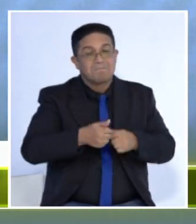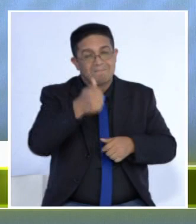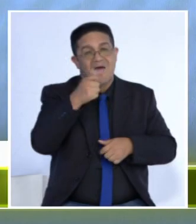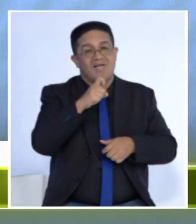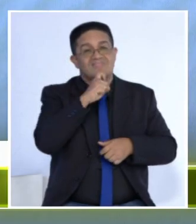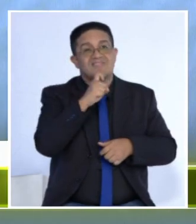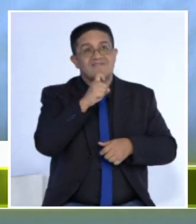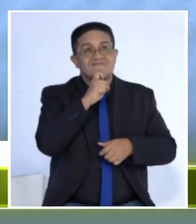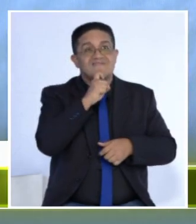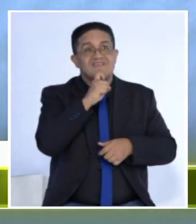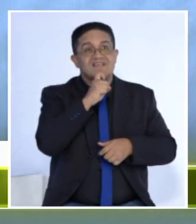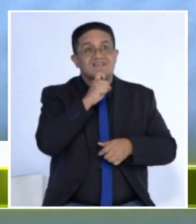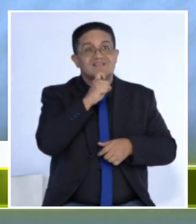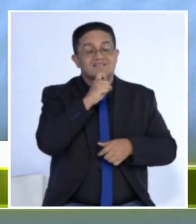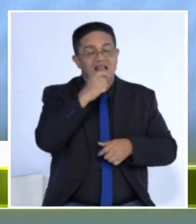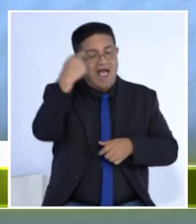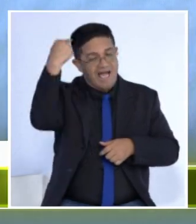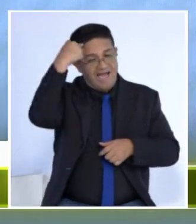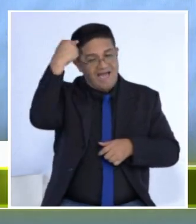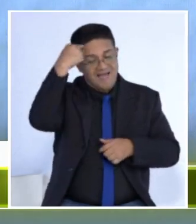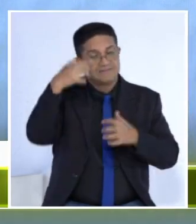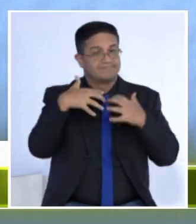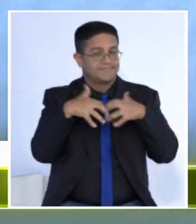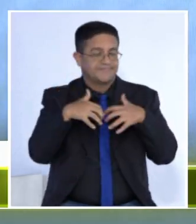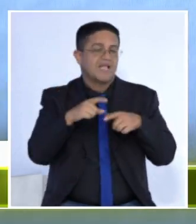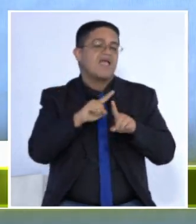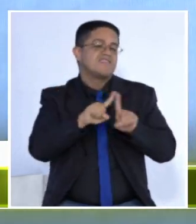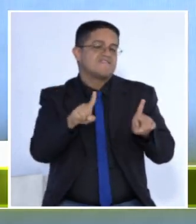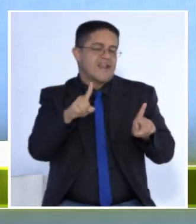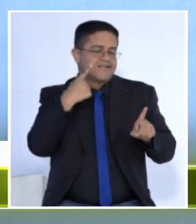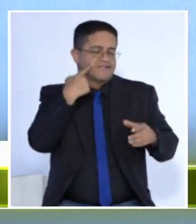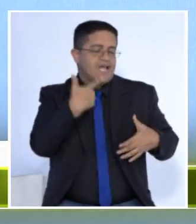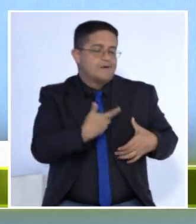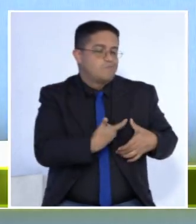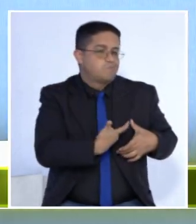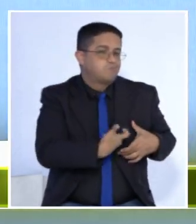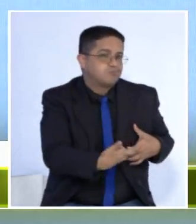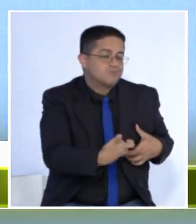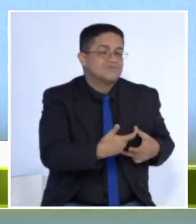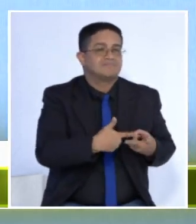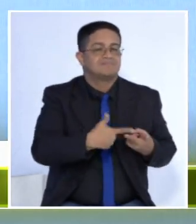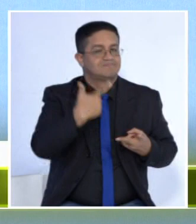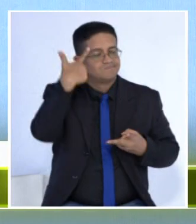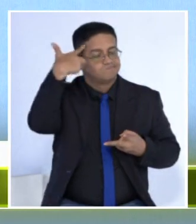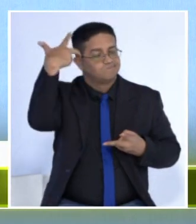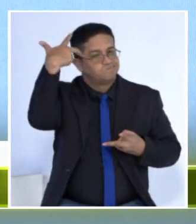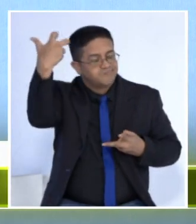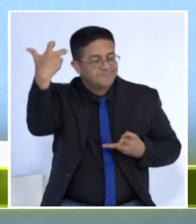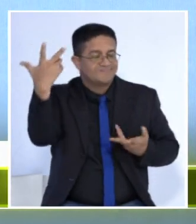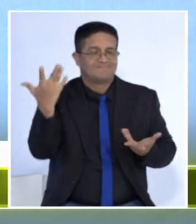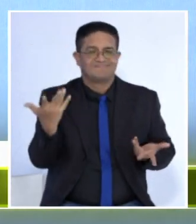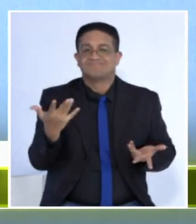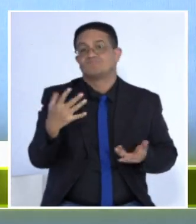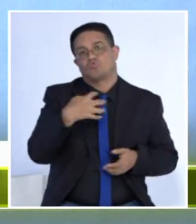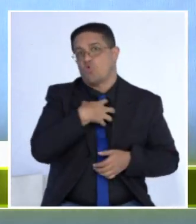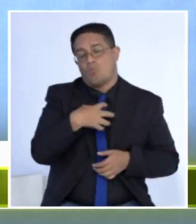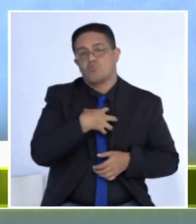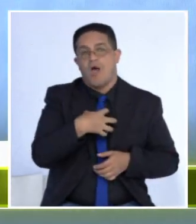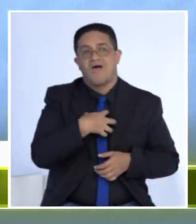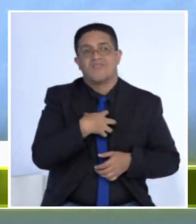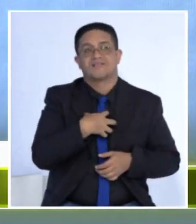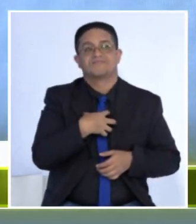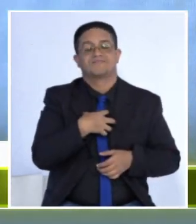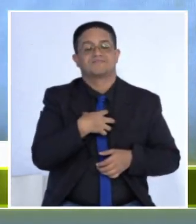tomar en el área del cerebro, no es como de repente un tumor en la mama, que literalmente en la consulta el paciente va y se la toma,